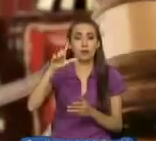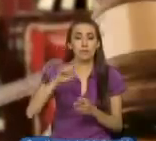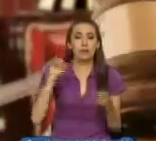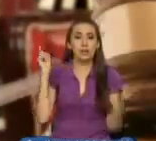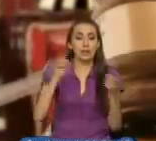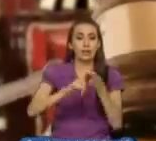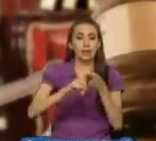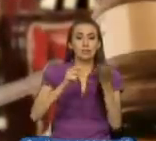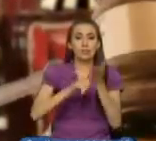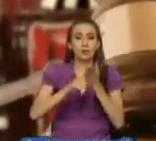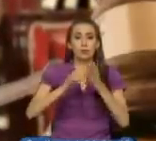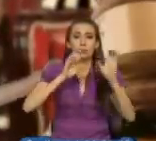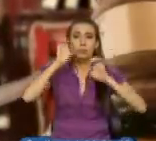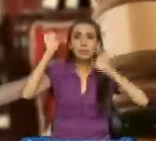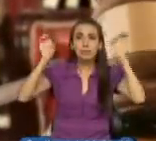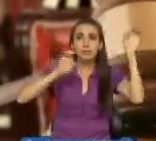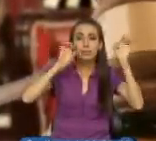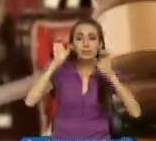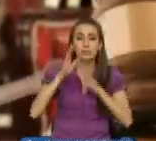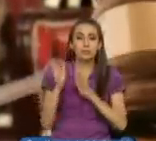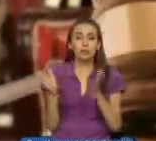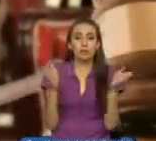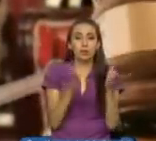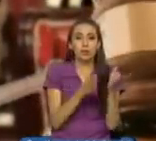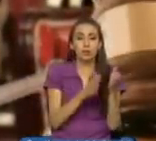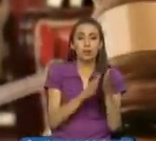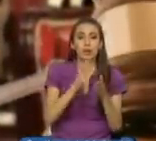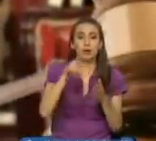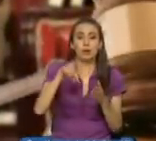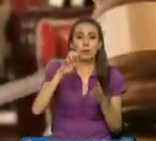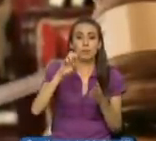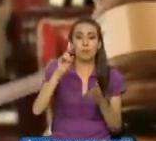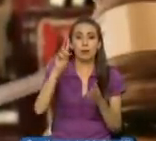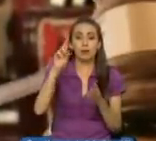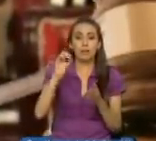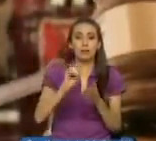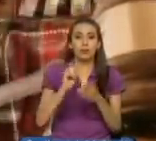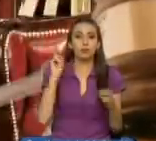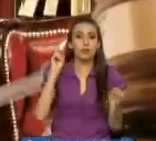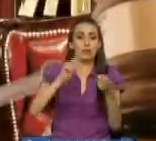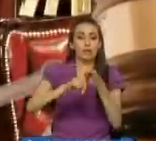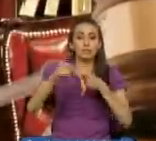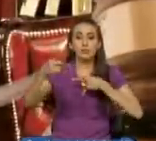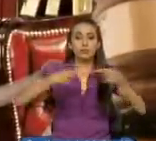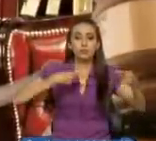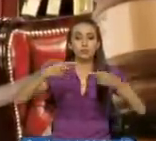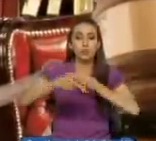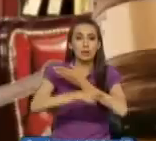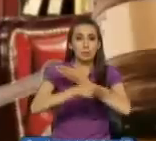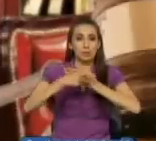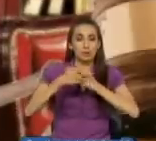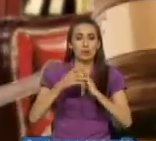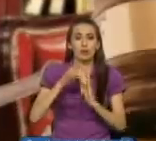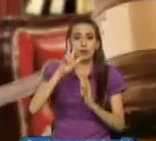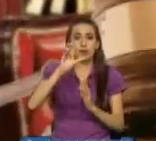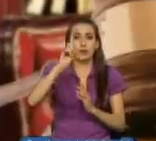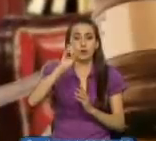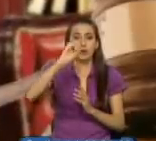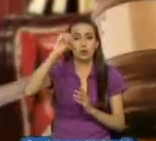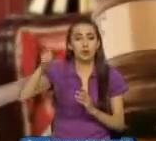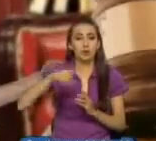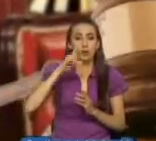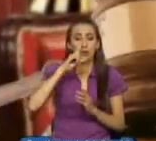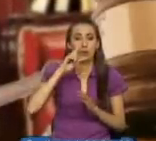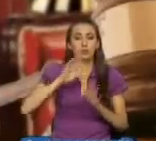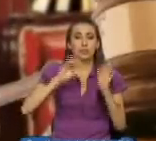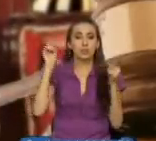sectores estratégicos y una hora después Pedro merizalde exgerente de petroecuador mientras que para el 31 de Julio se llamó al ex